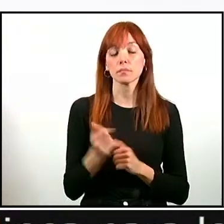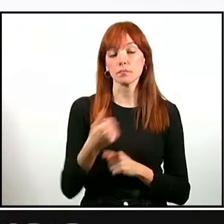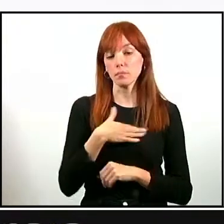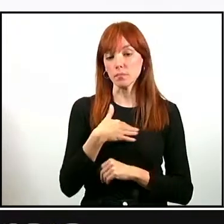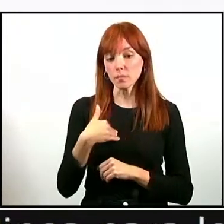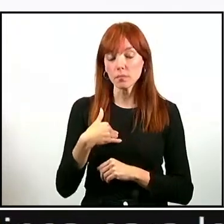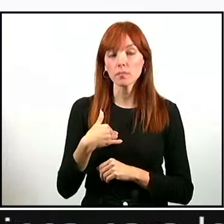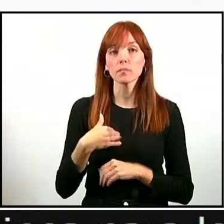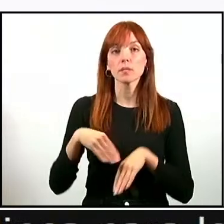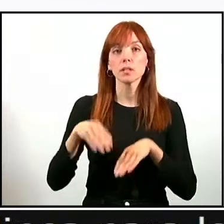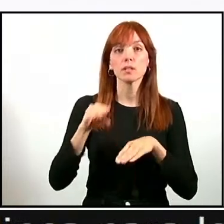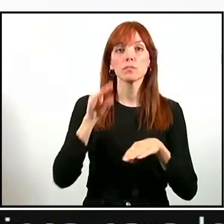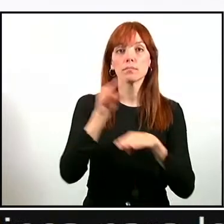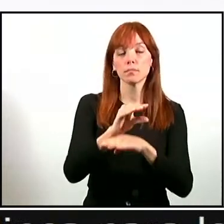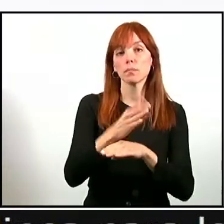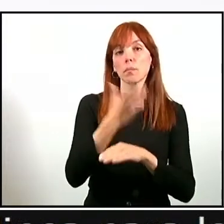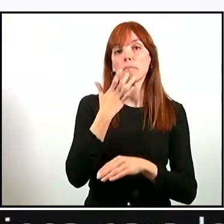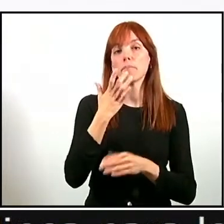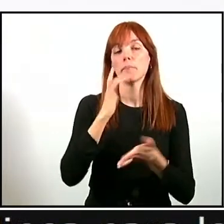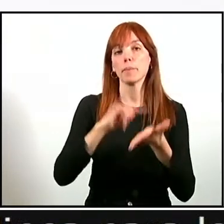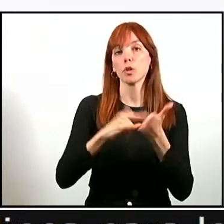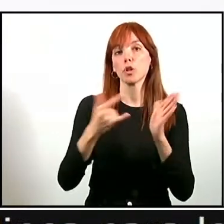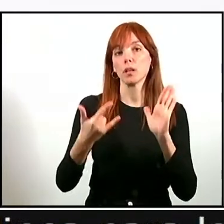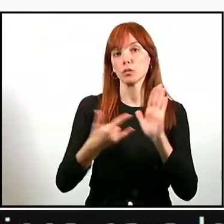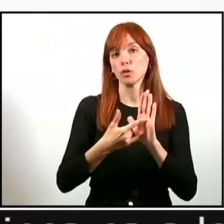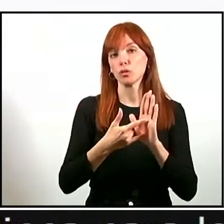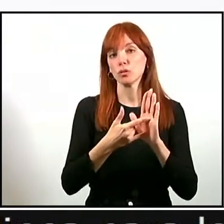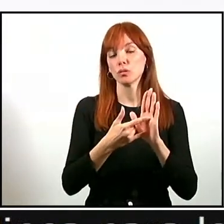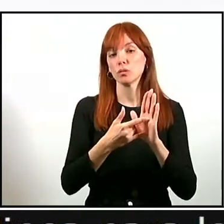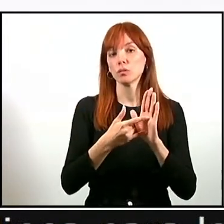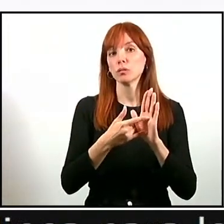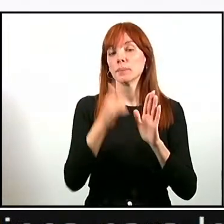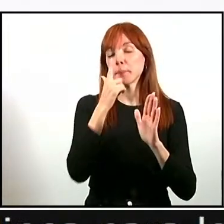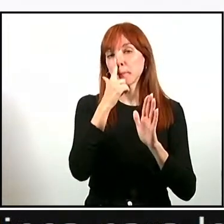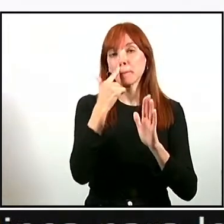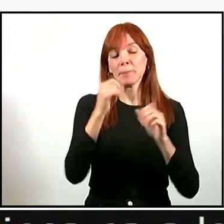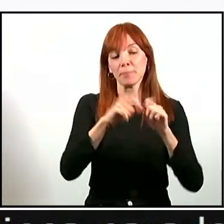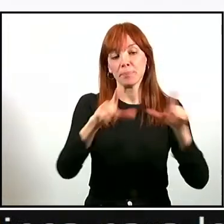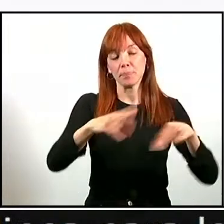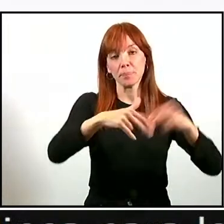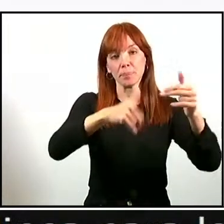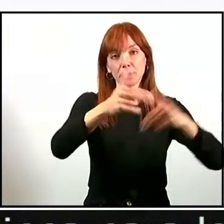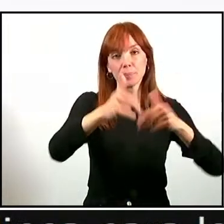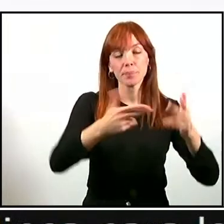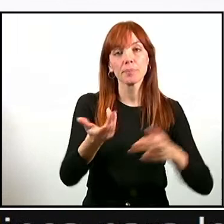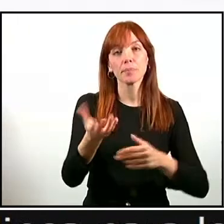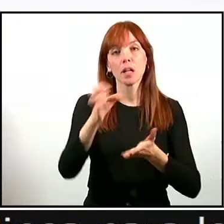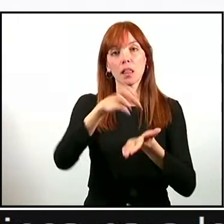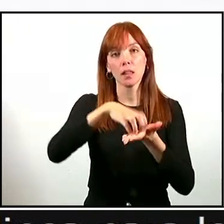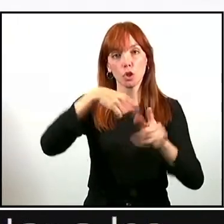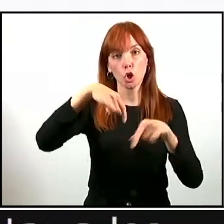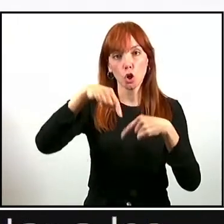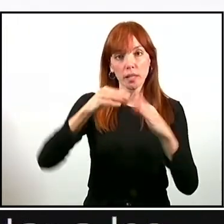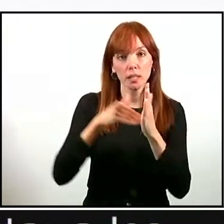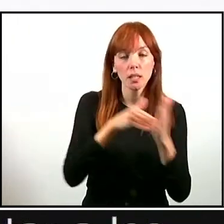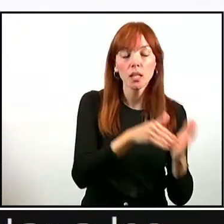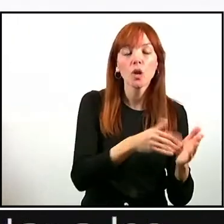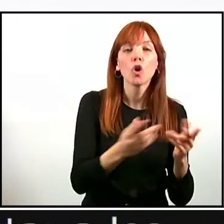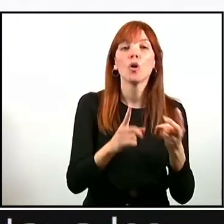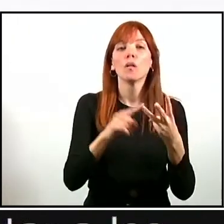es subvencionar proyectos con los que dotar a los polígonos industriales, a los centros logísticos, a los